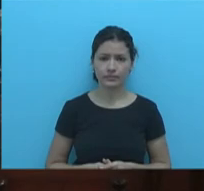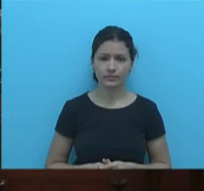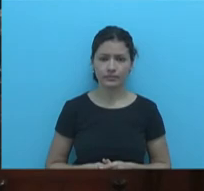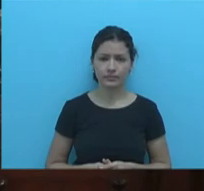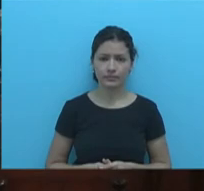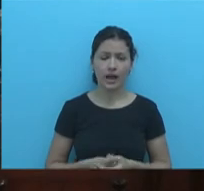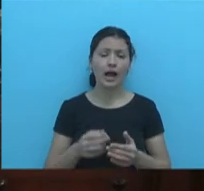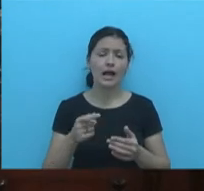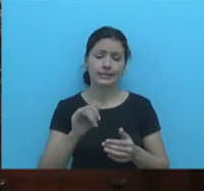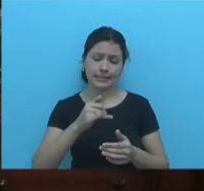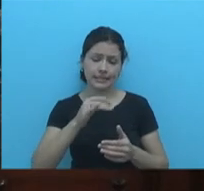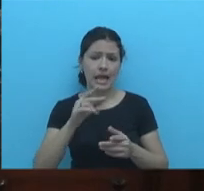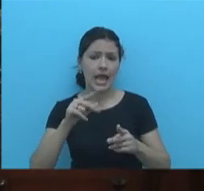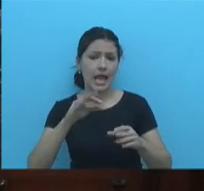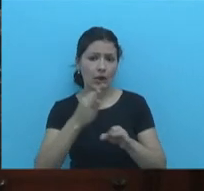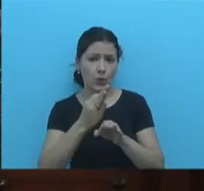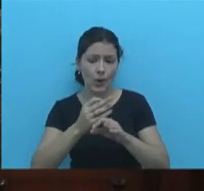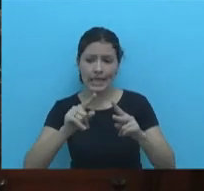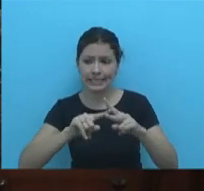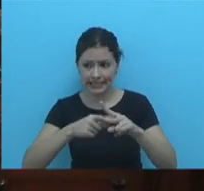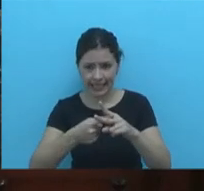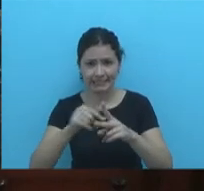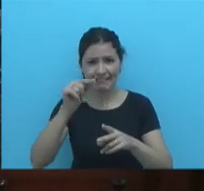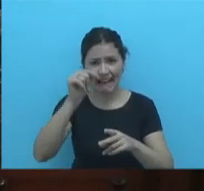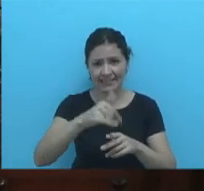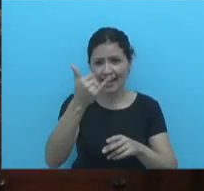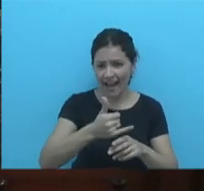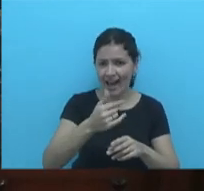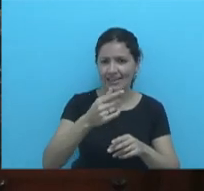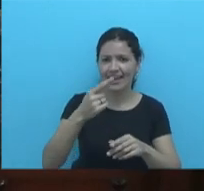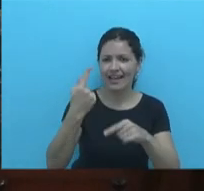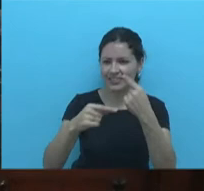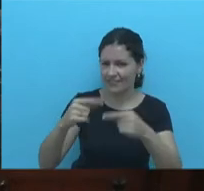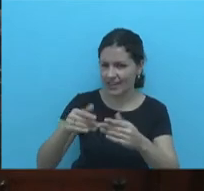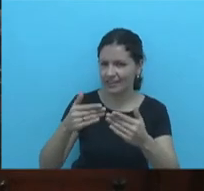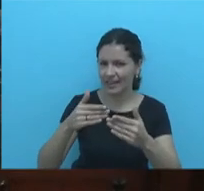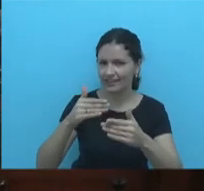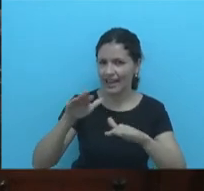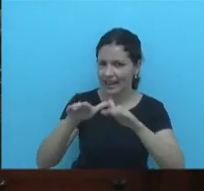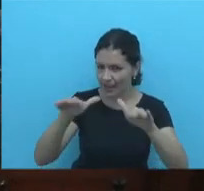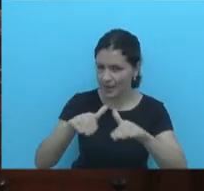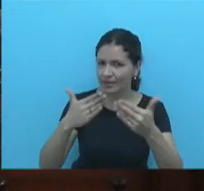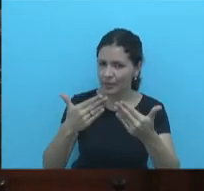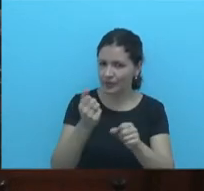con las herramientas y la infraestructura para poder realizar este tipo de cursos.